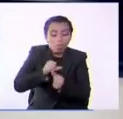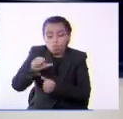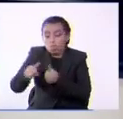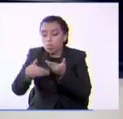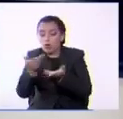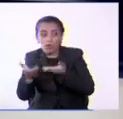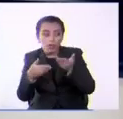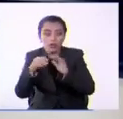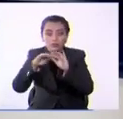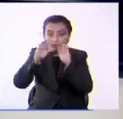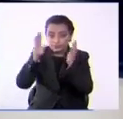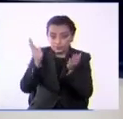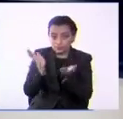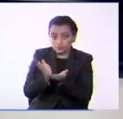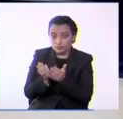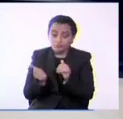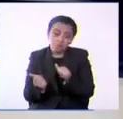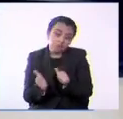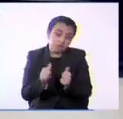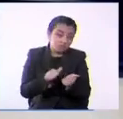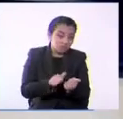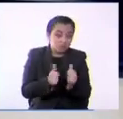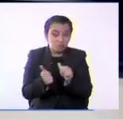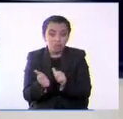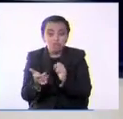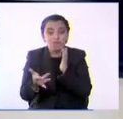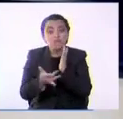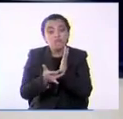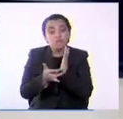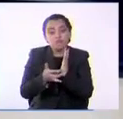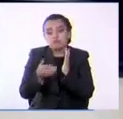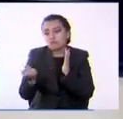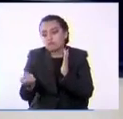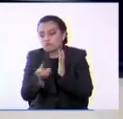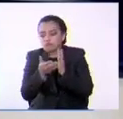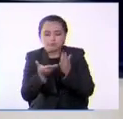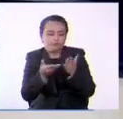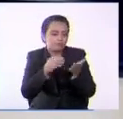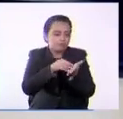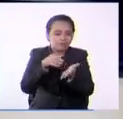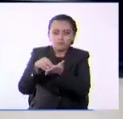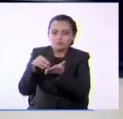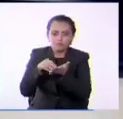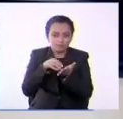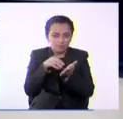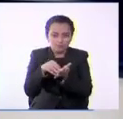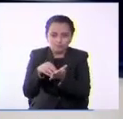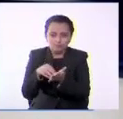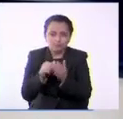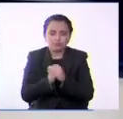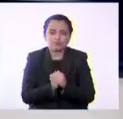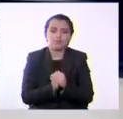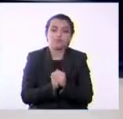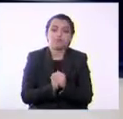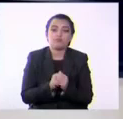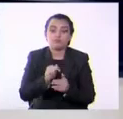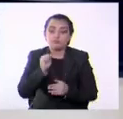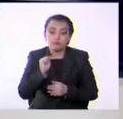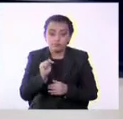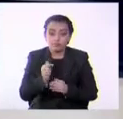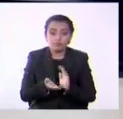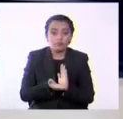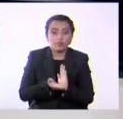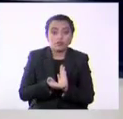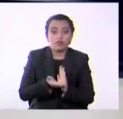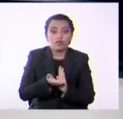productos depende en gran medida de la tecnología de los mercados, es decir, de la tecnología disponible en los sistemas productivos y los